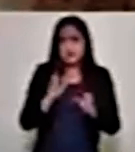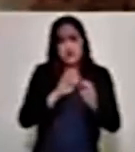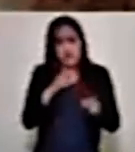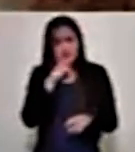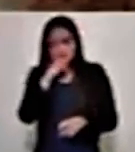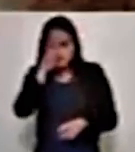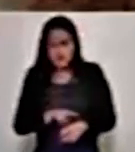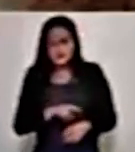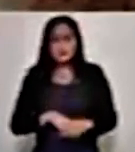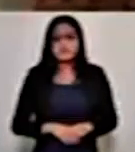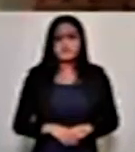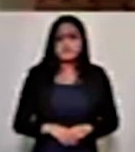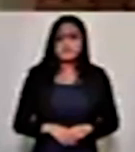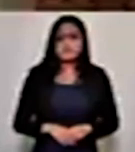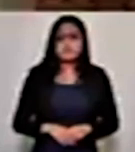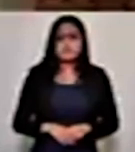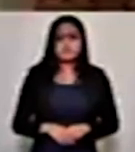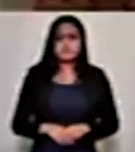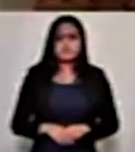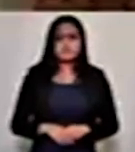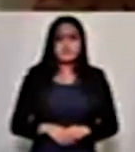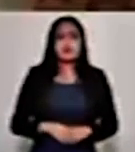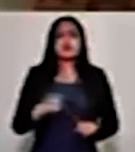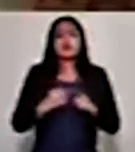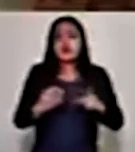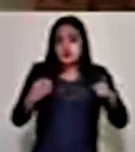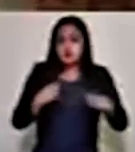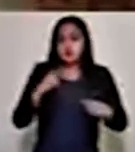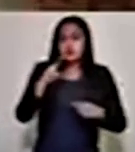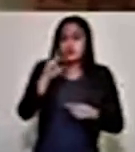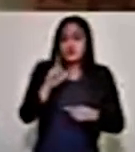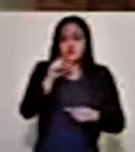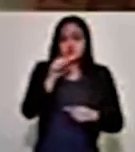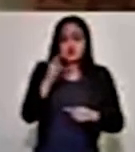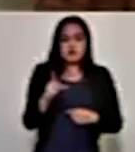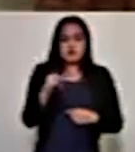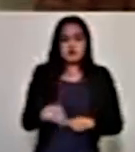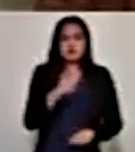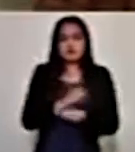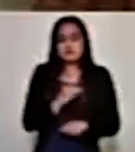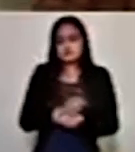¿eh? Que quede claro eso. Devuélvanos a la UDLA. ¿En qué se basa?